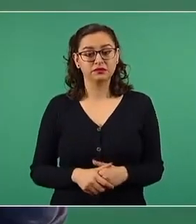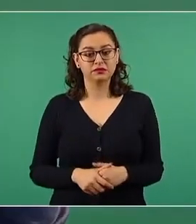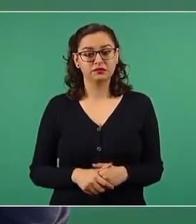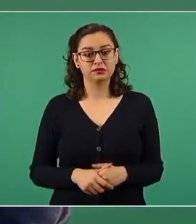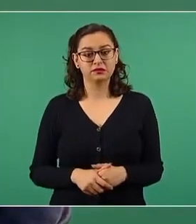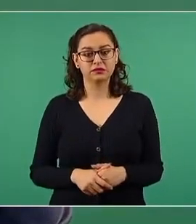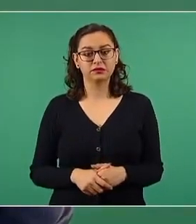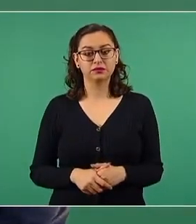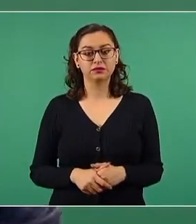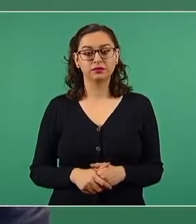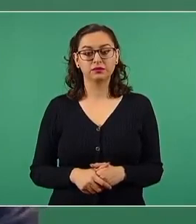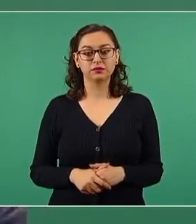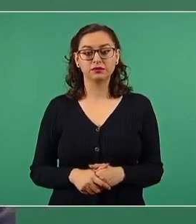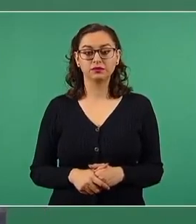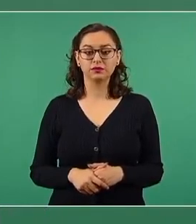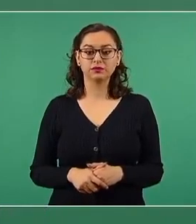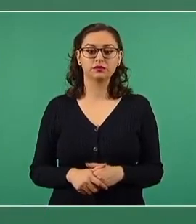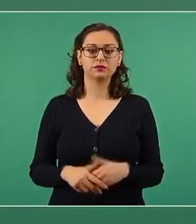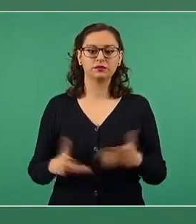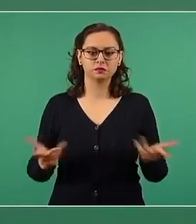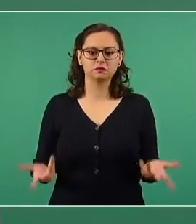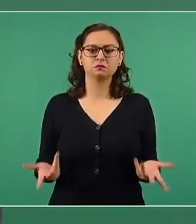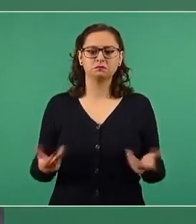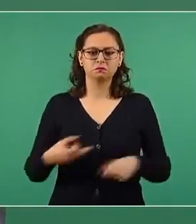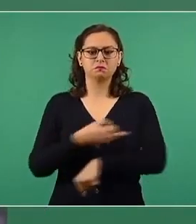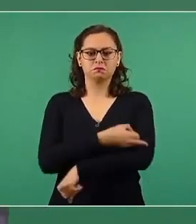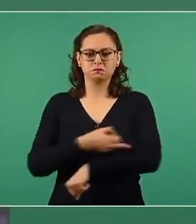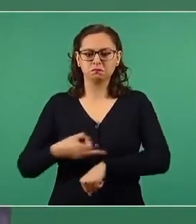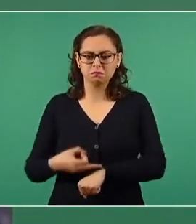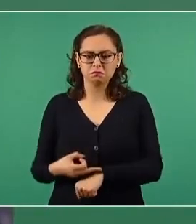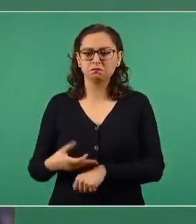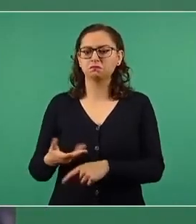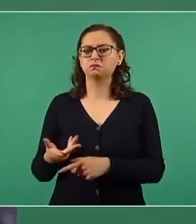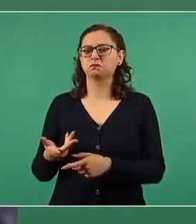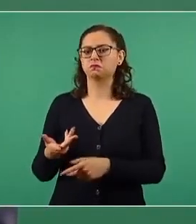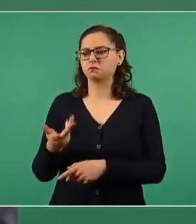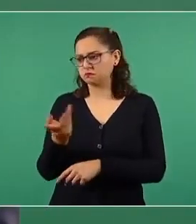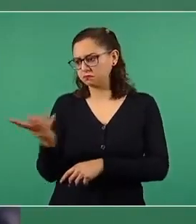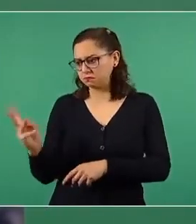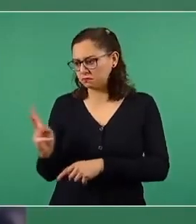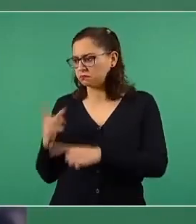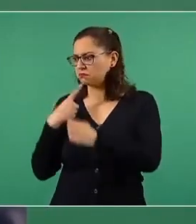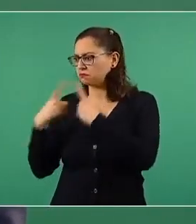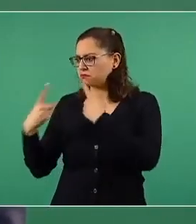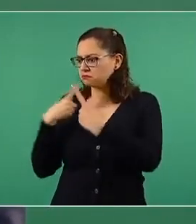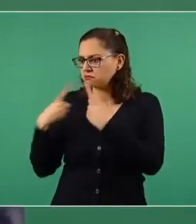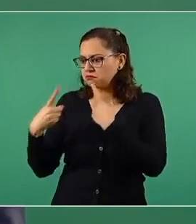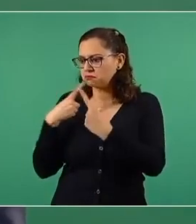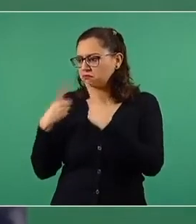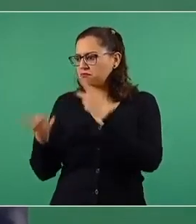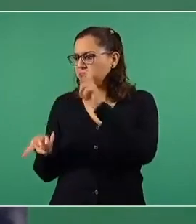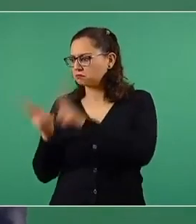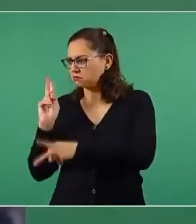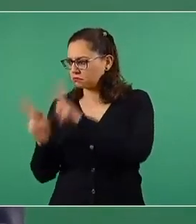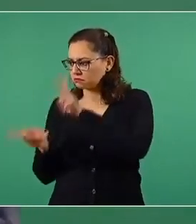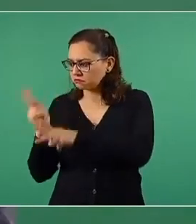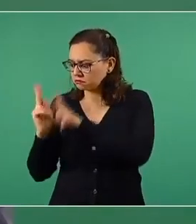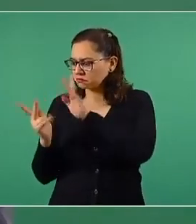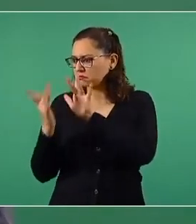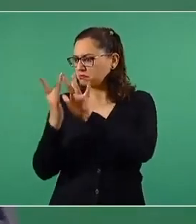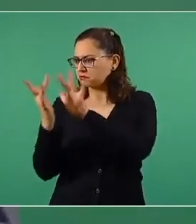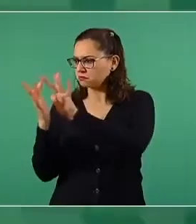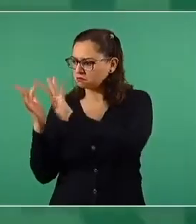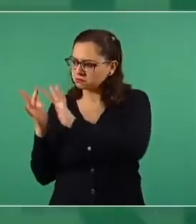Acabo de tener reuniones con familiares de víctimas y Gobernación está haciendo